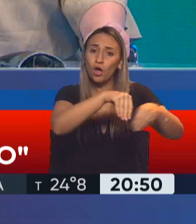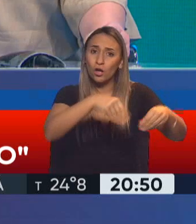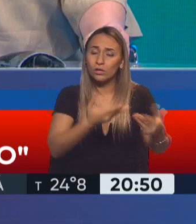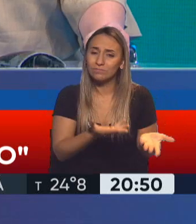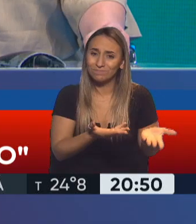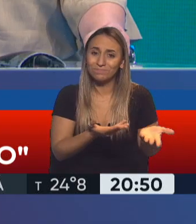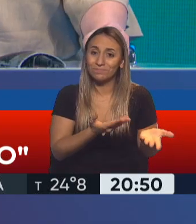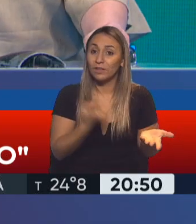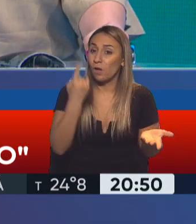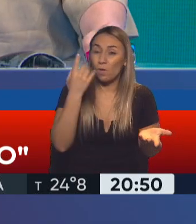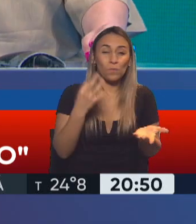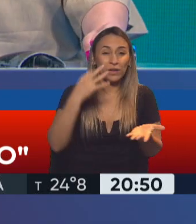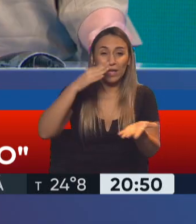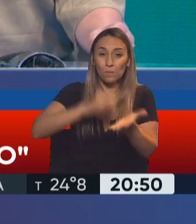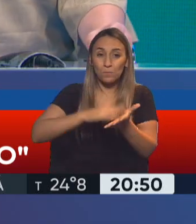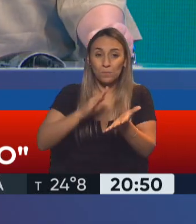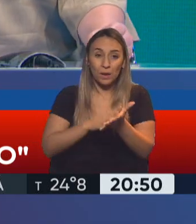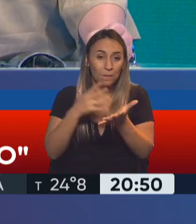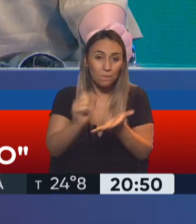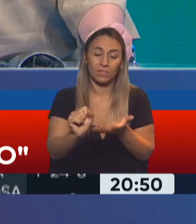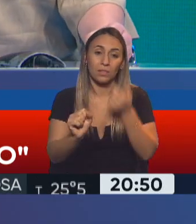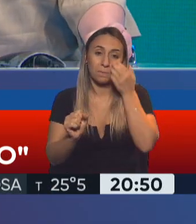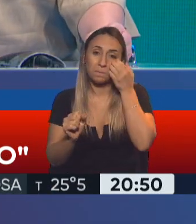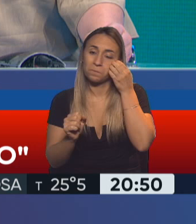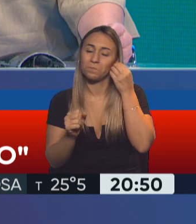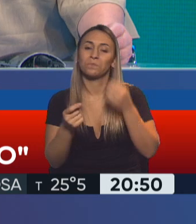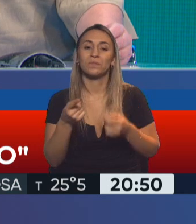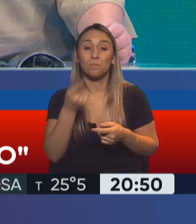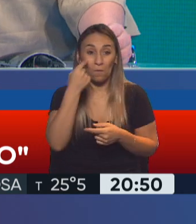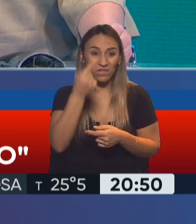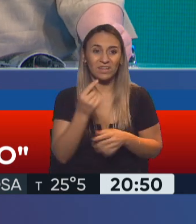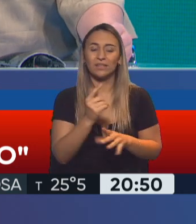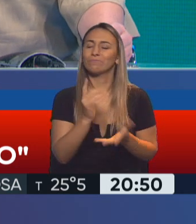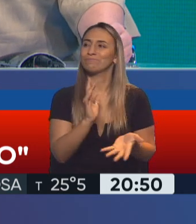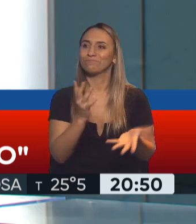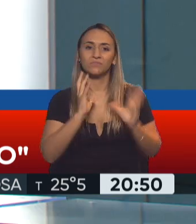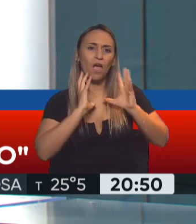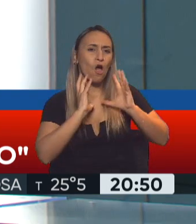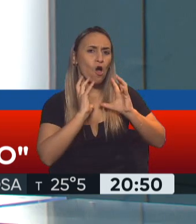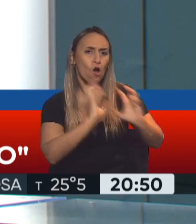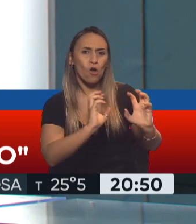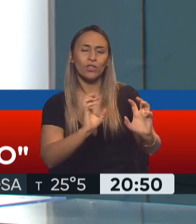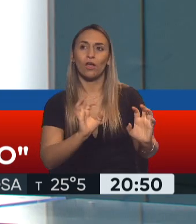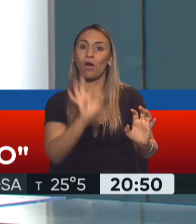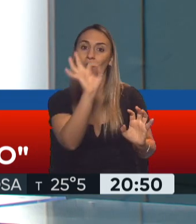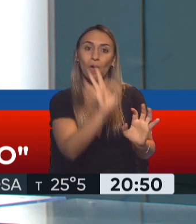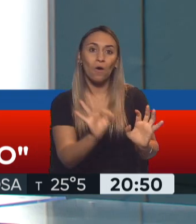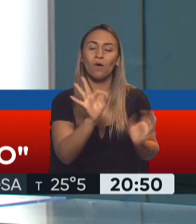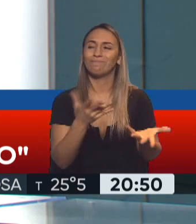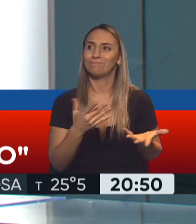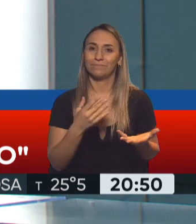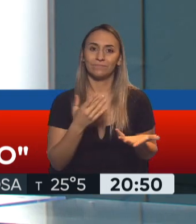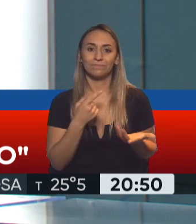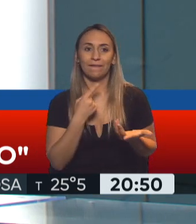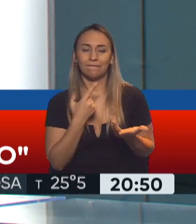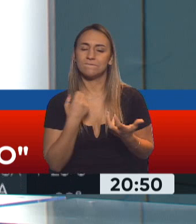prueba el único hallazgo que la causa el odio el deseo de perjudicar al gobierno en este caso